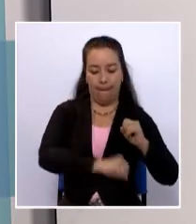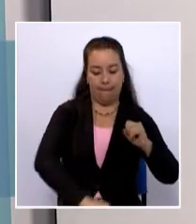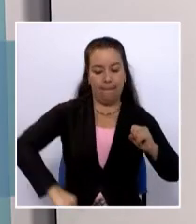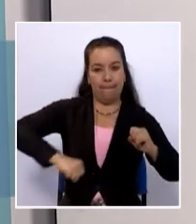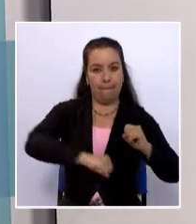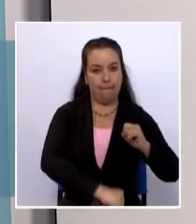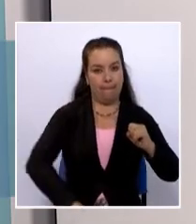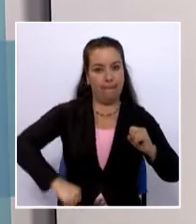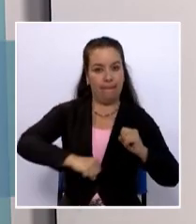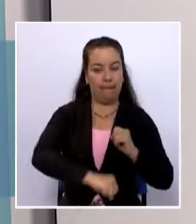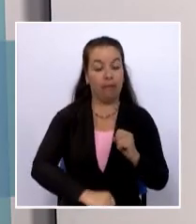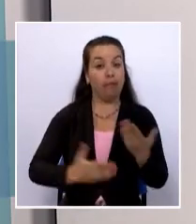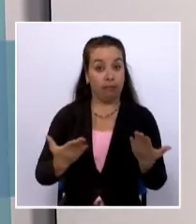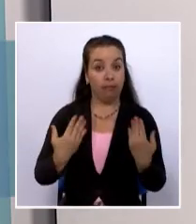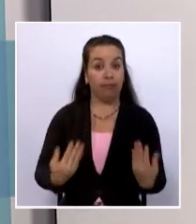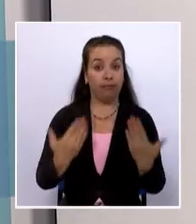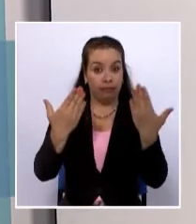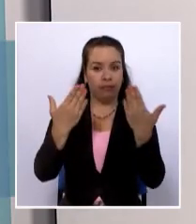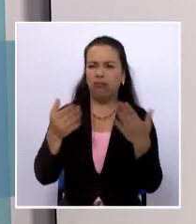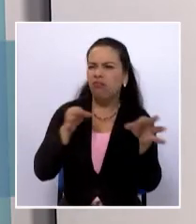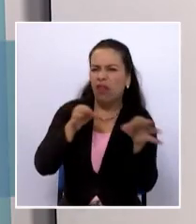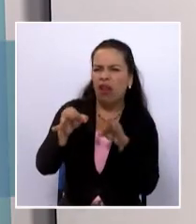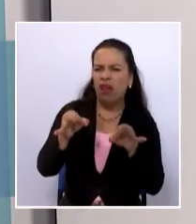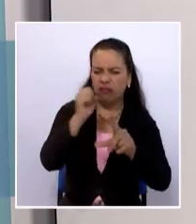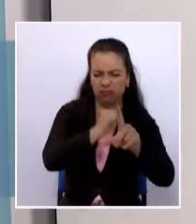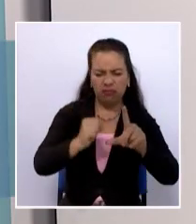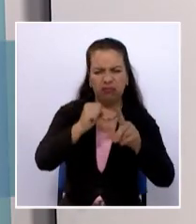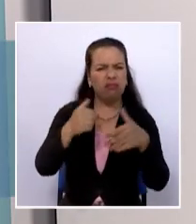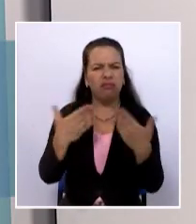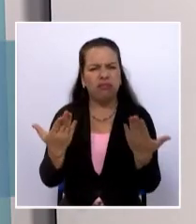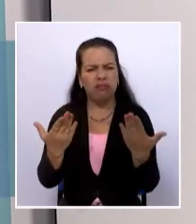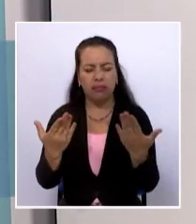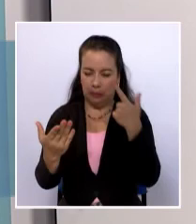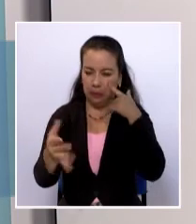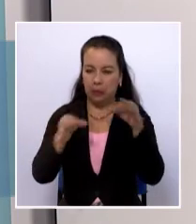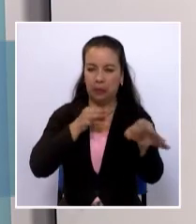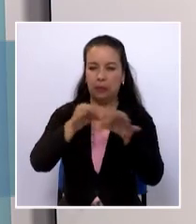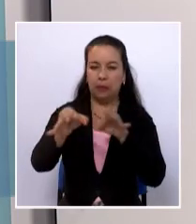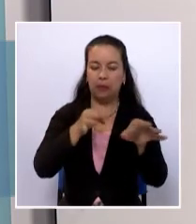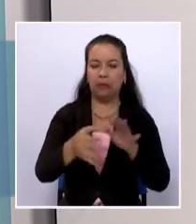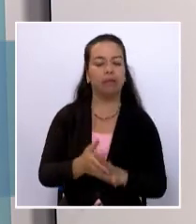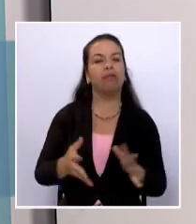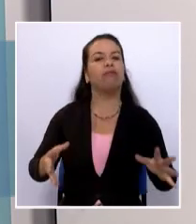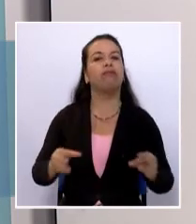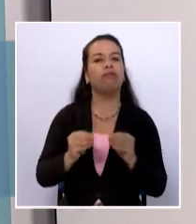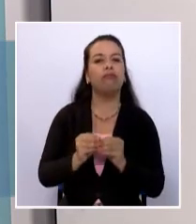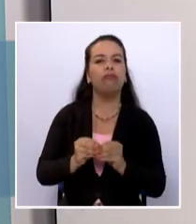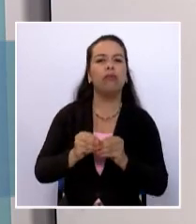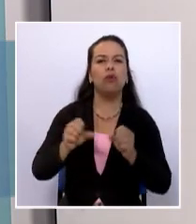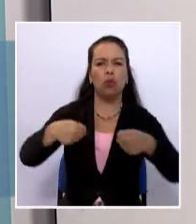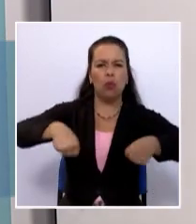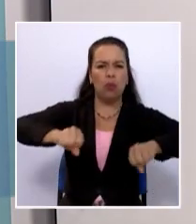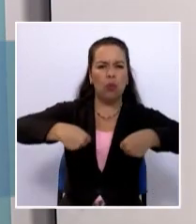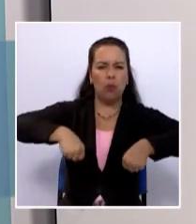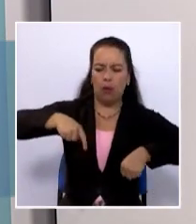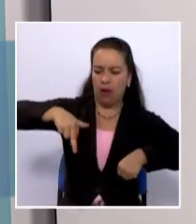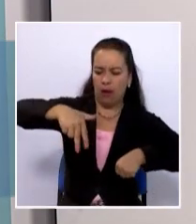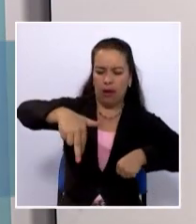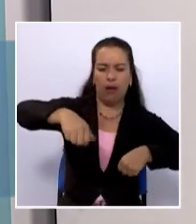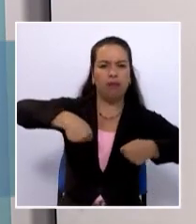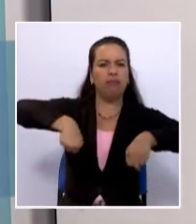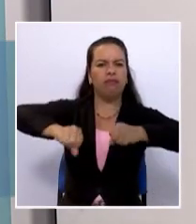osteoarticular ya les vamos a explicar qué significa eso como se ve la rodilla las articulaciones